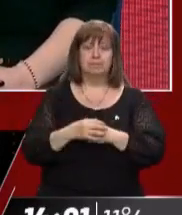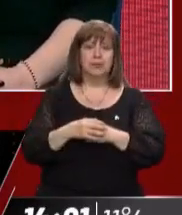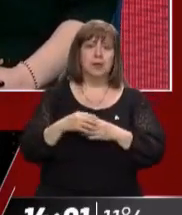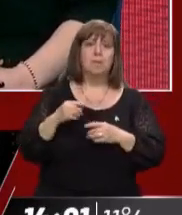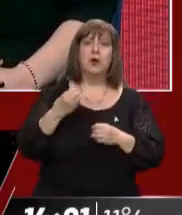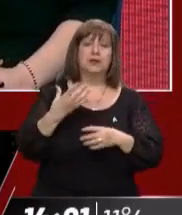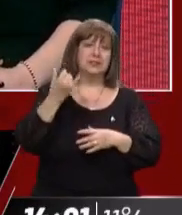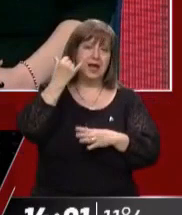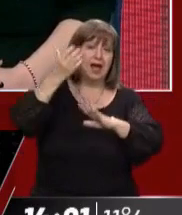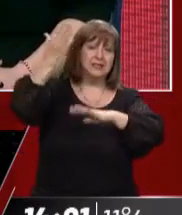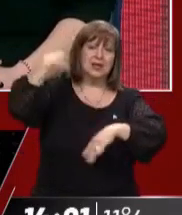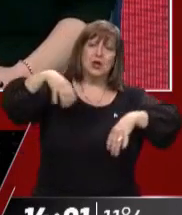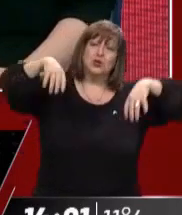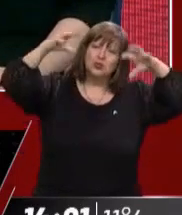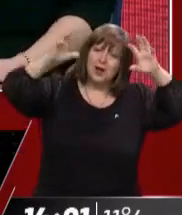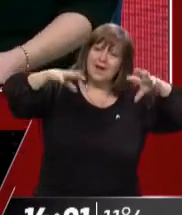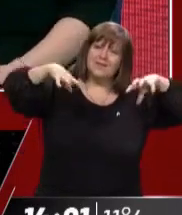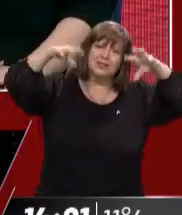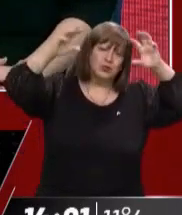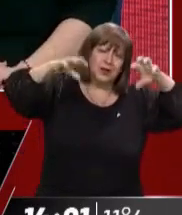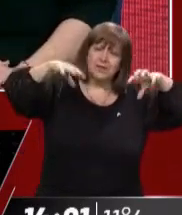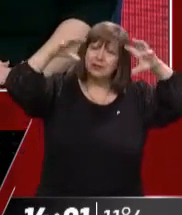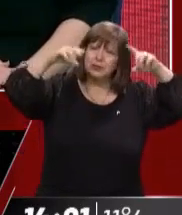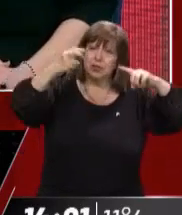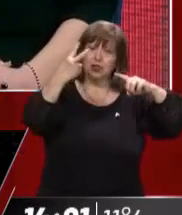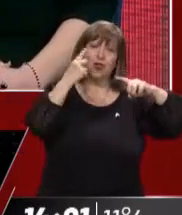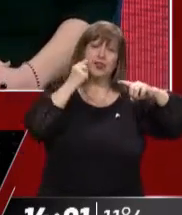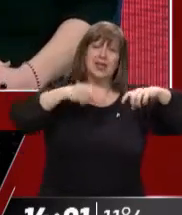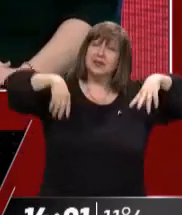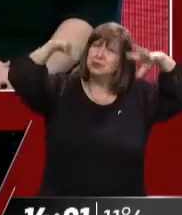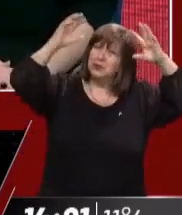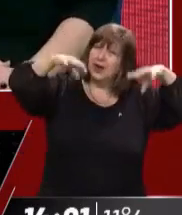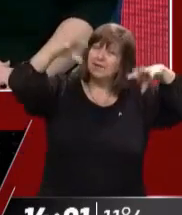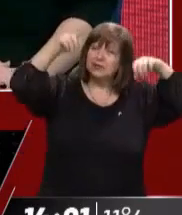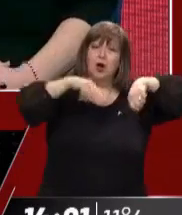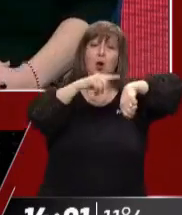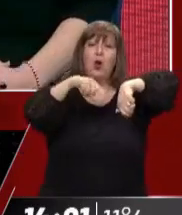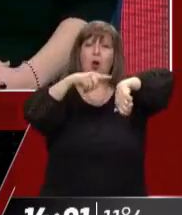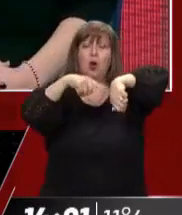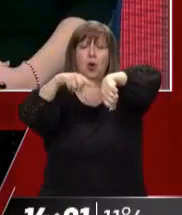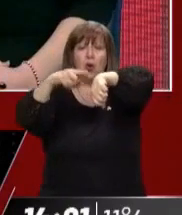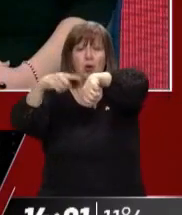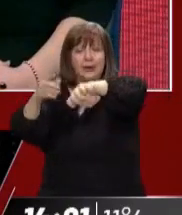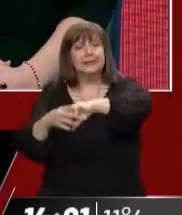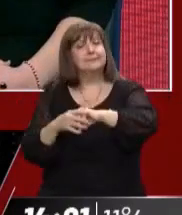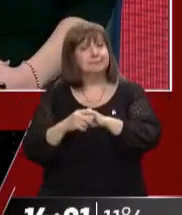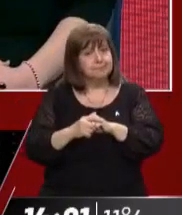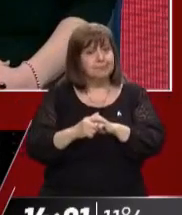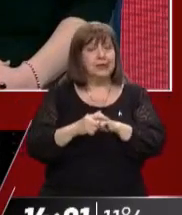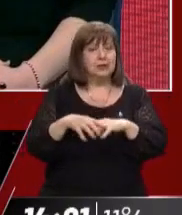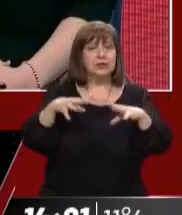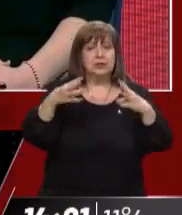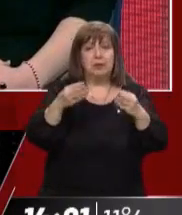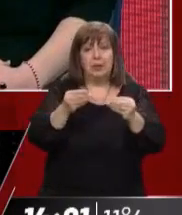llovió muchísimo ayer estuvo lloviendo o sea ayer y anteayer sin parar y ahora ya el sistema frontal se va va a de retirada